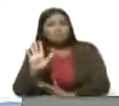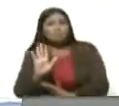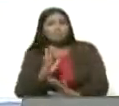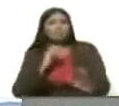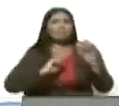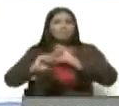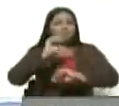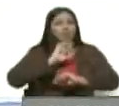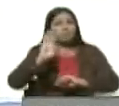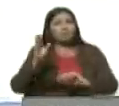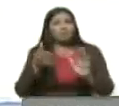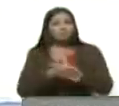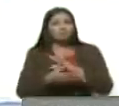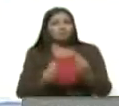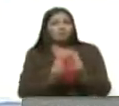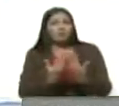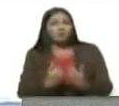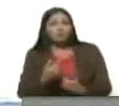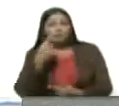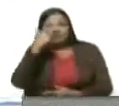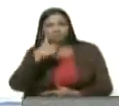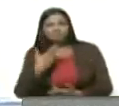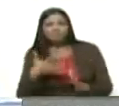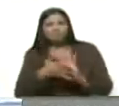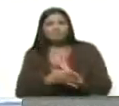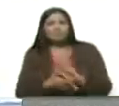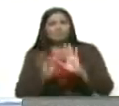defendiendo la patria, ¿con qué? Con su pecho.